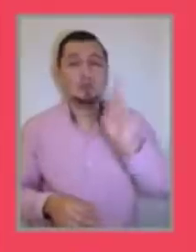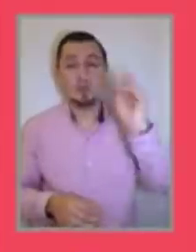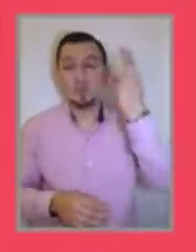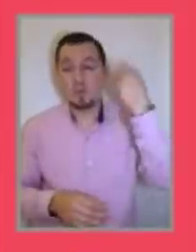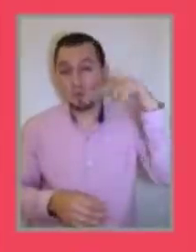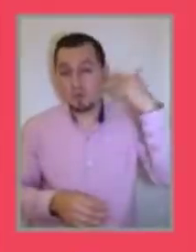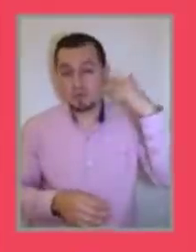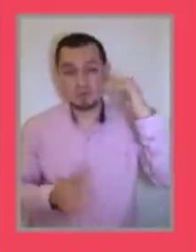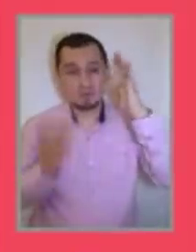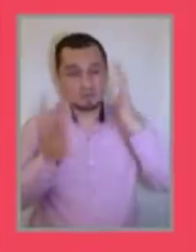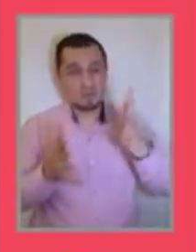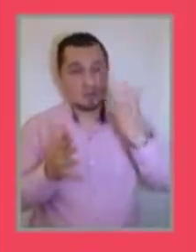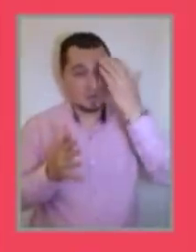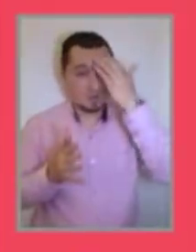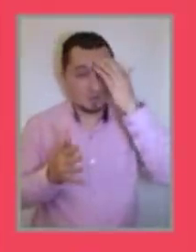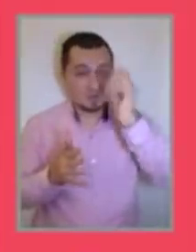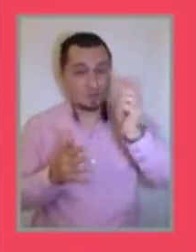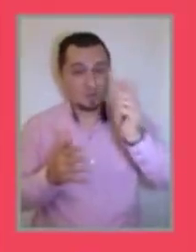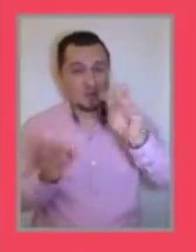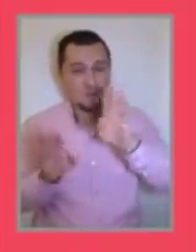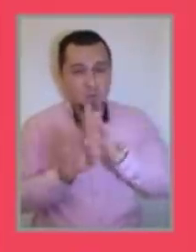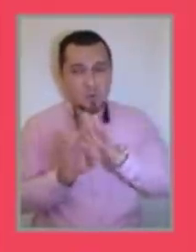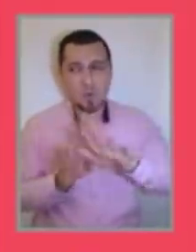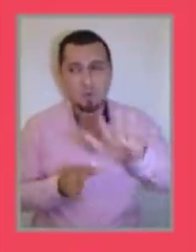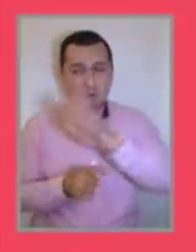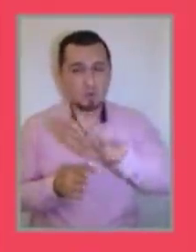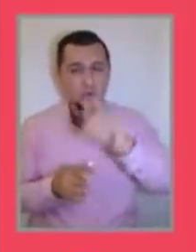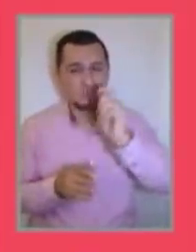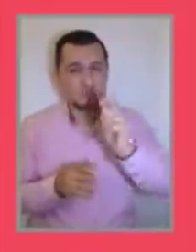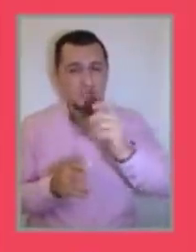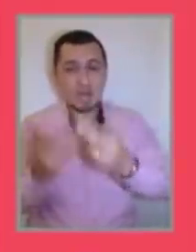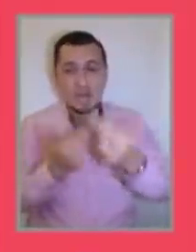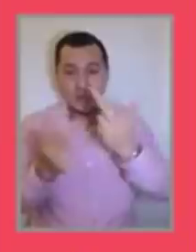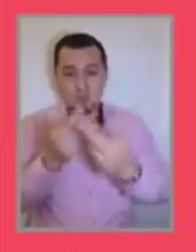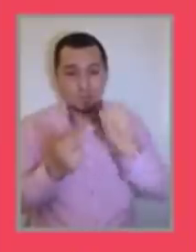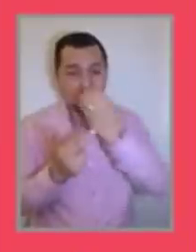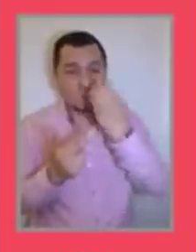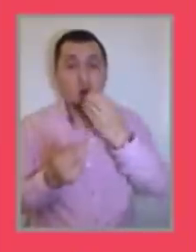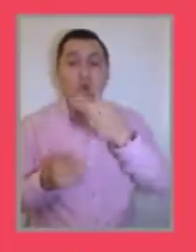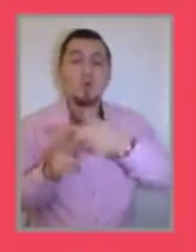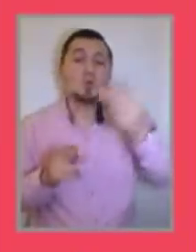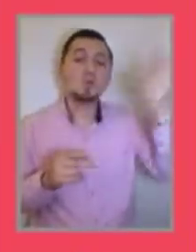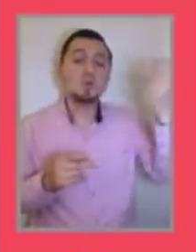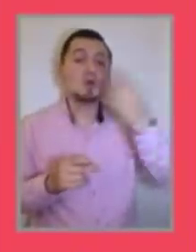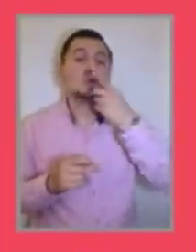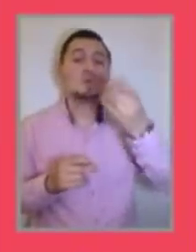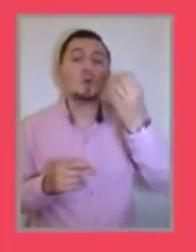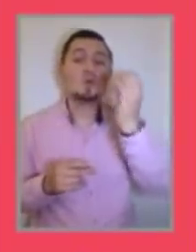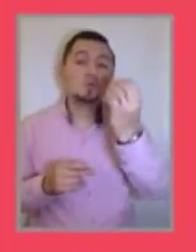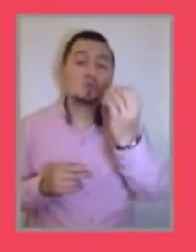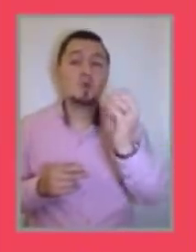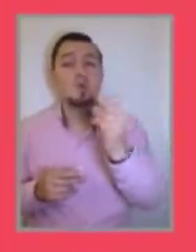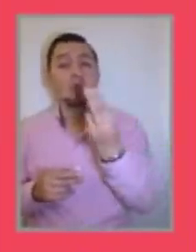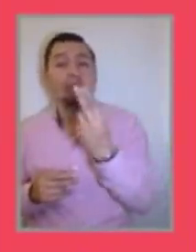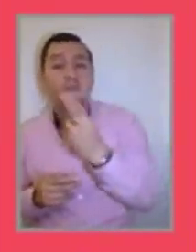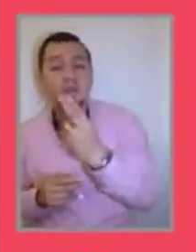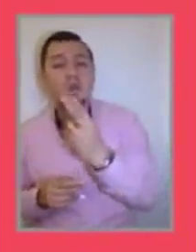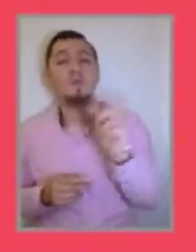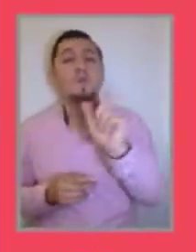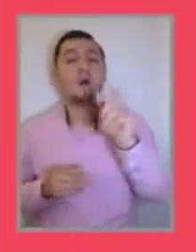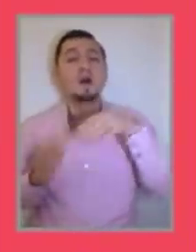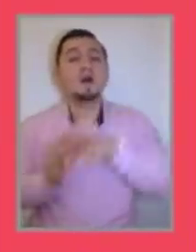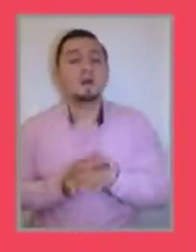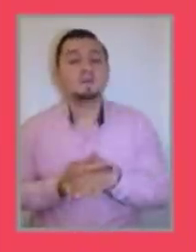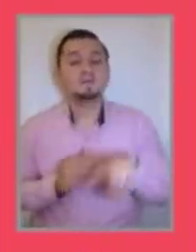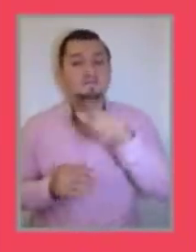Guadalajara ya dio a conocer una ruta para el regreso a clases, octubre, noviembre. ¿Qué les parece? Ellos llevan también una proyección de